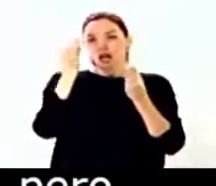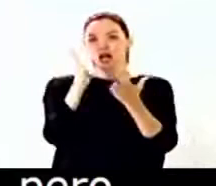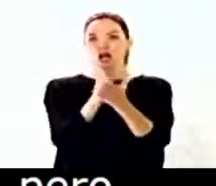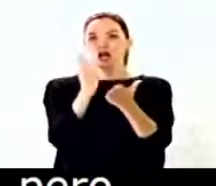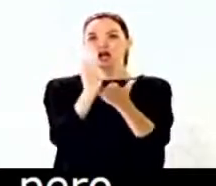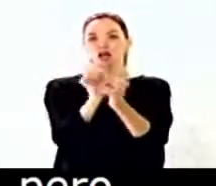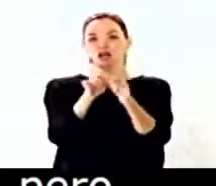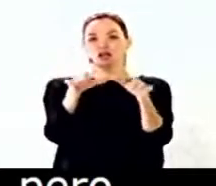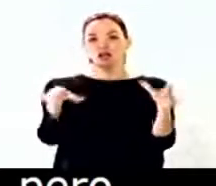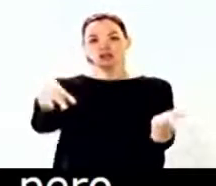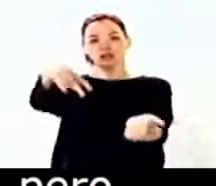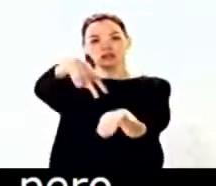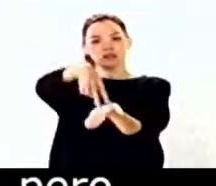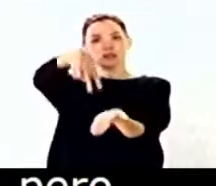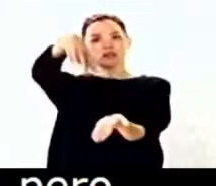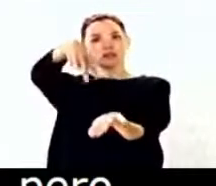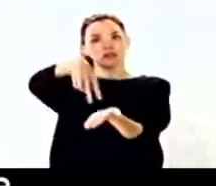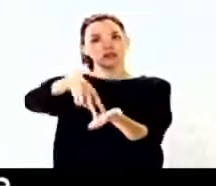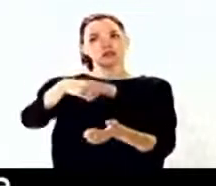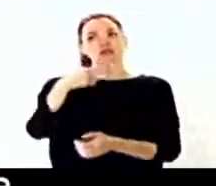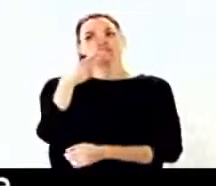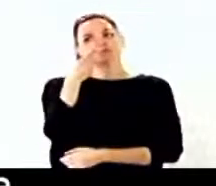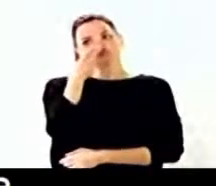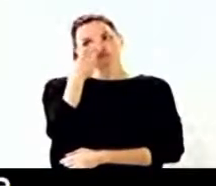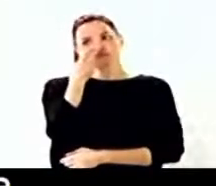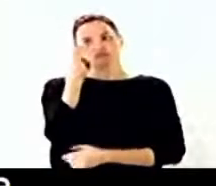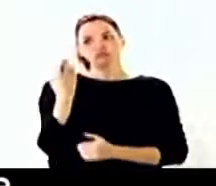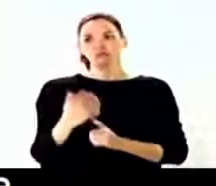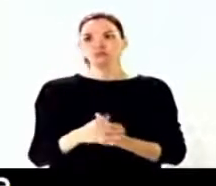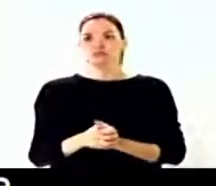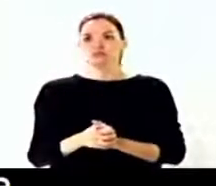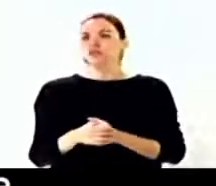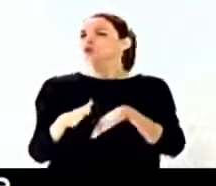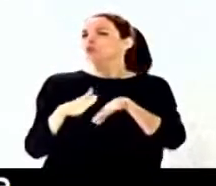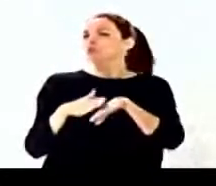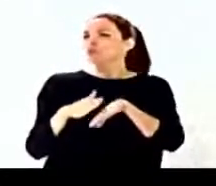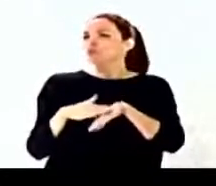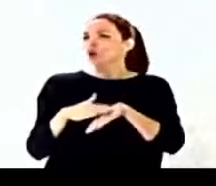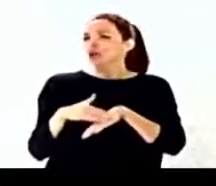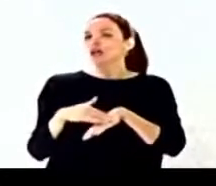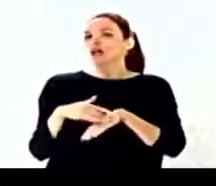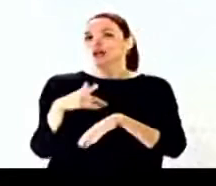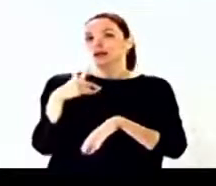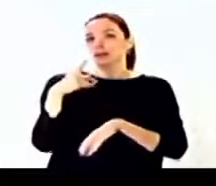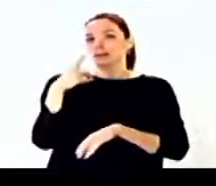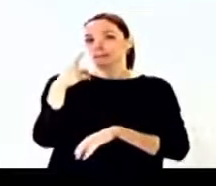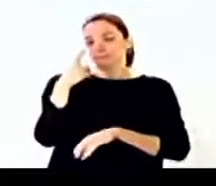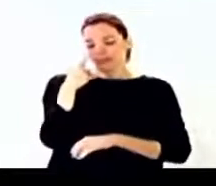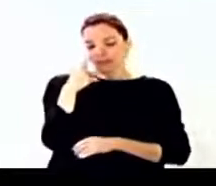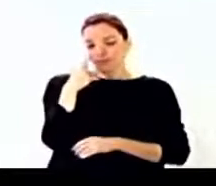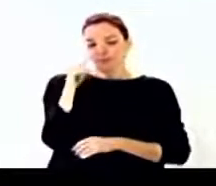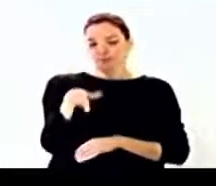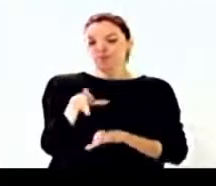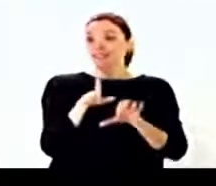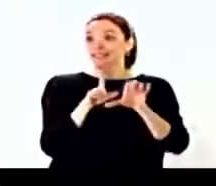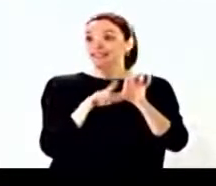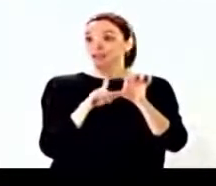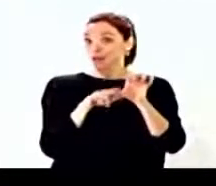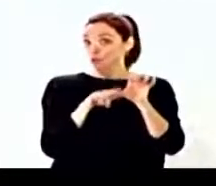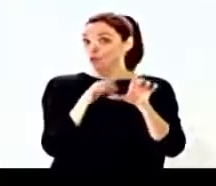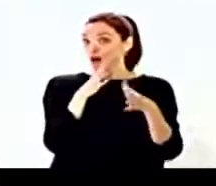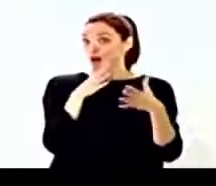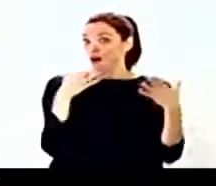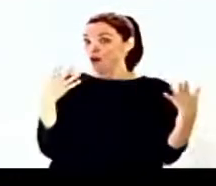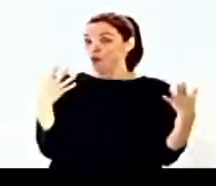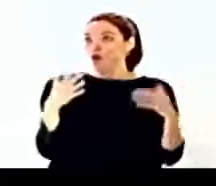las aulas sería interesante. ¿Y por qué? Miren, Extremadura ahora mismo